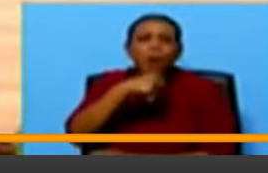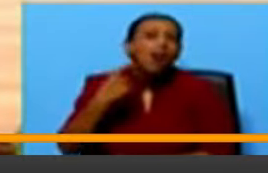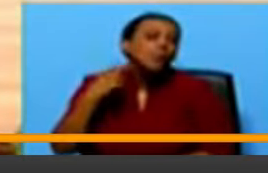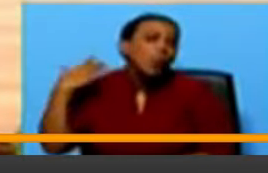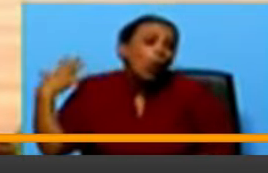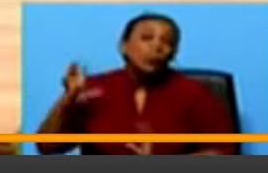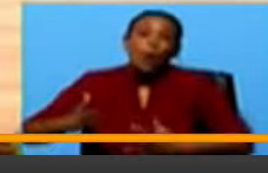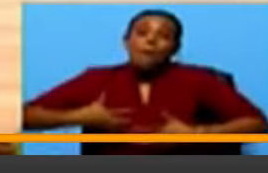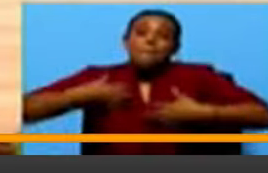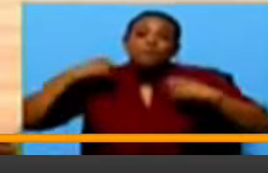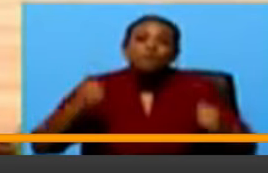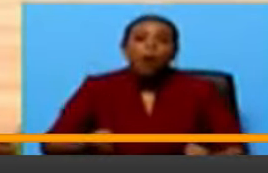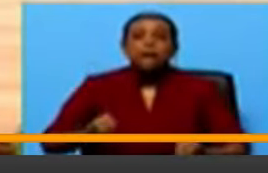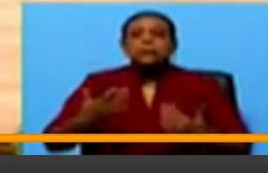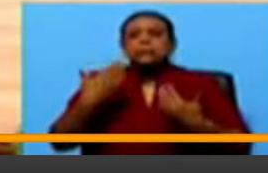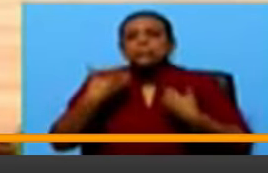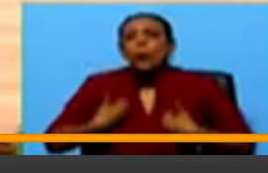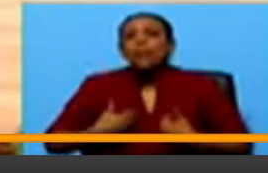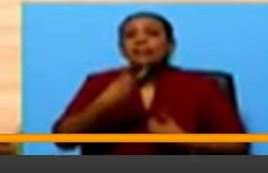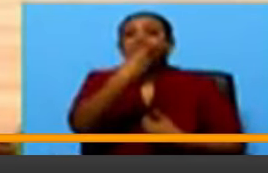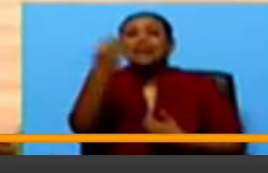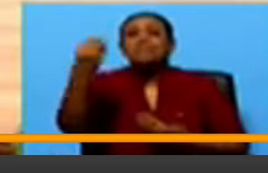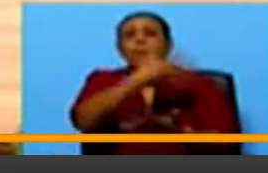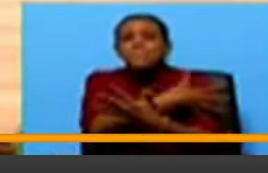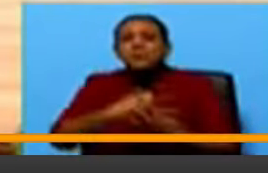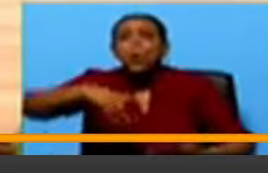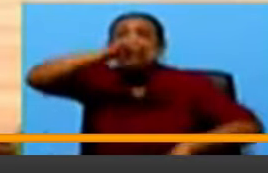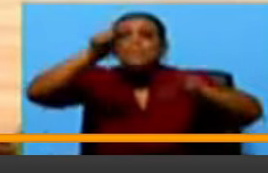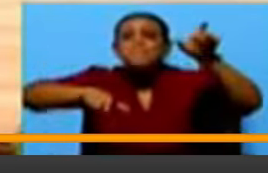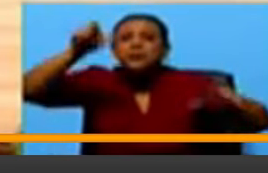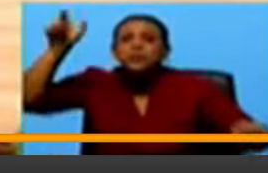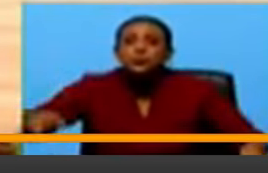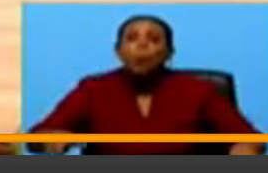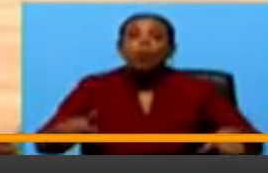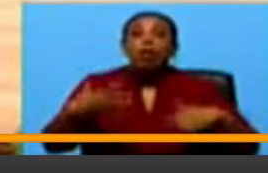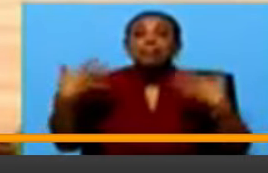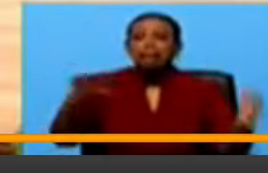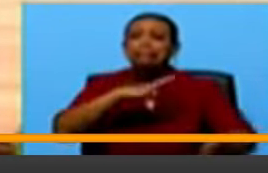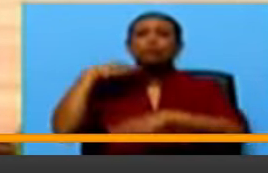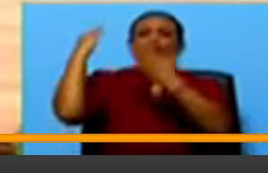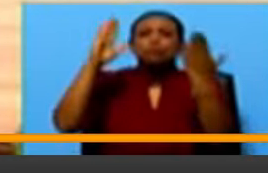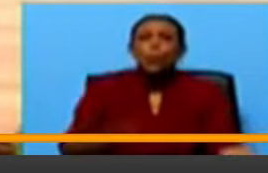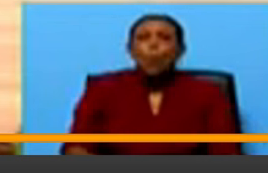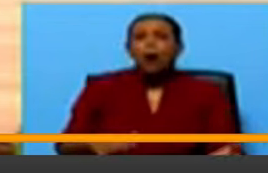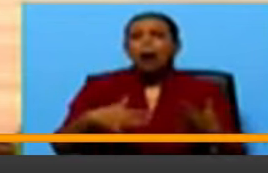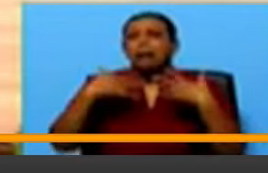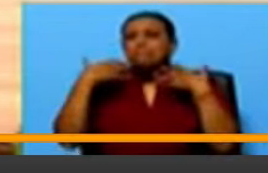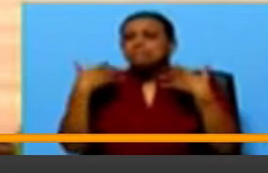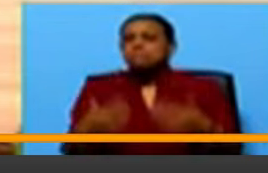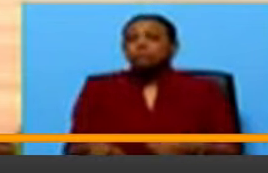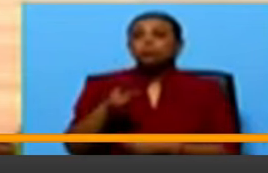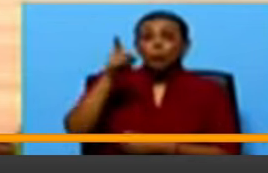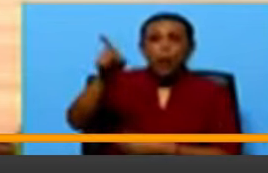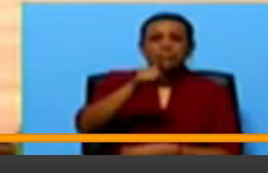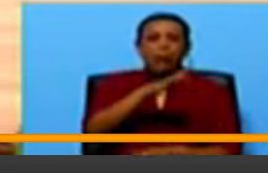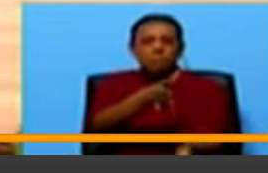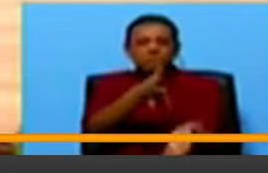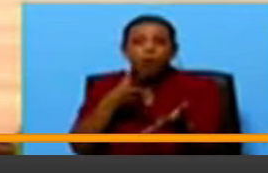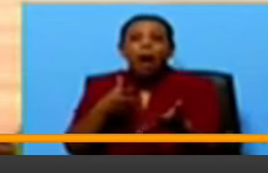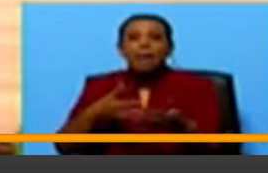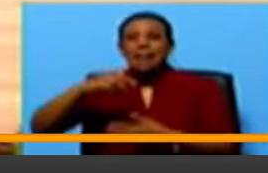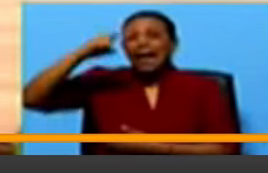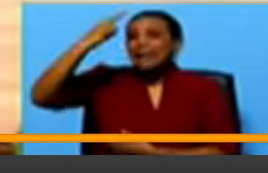con un inmenso costo humano de 30 millones de seres asesinados, derrotar al